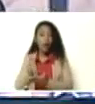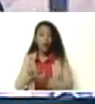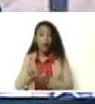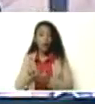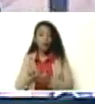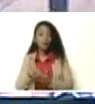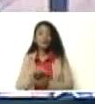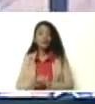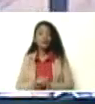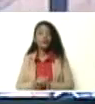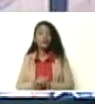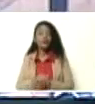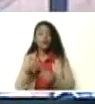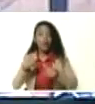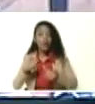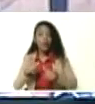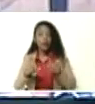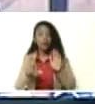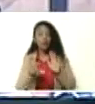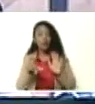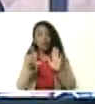órgano legislativo del país,